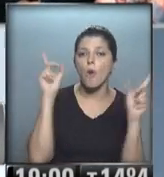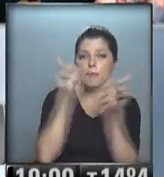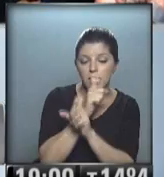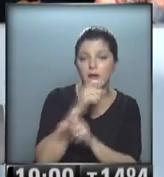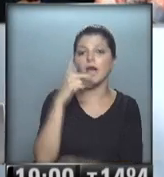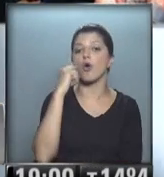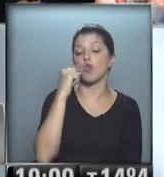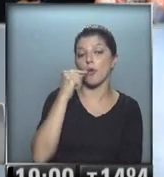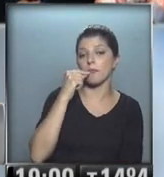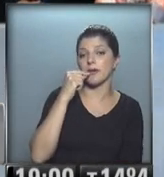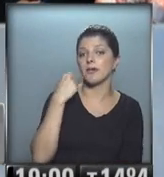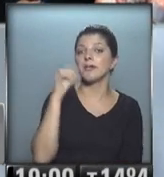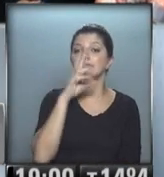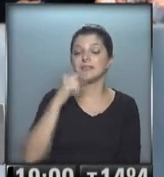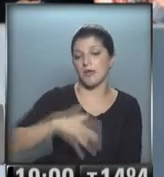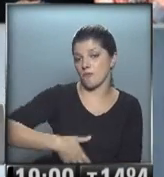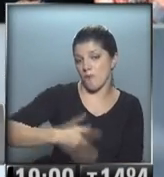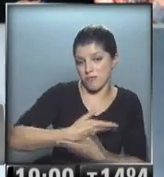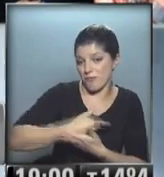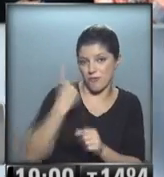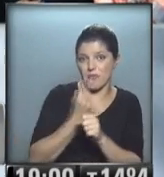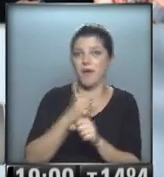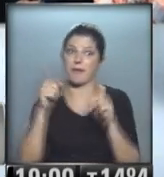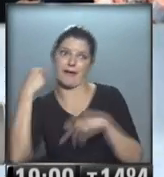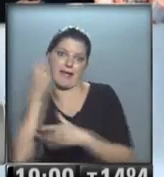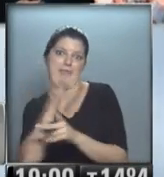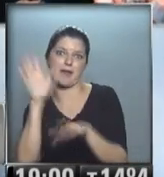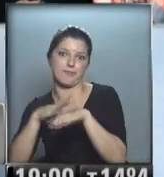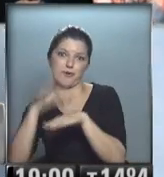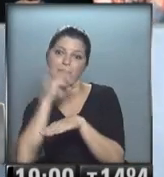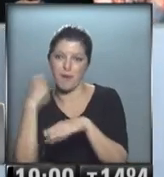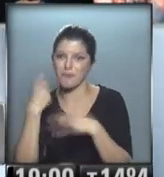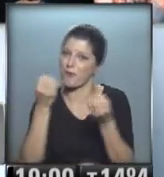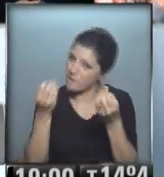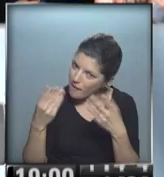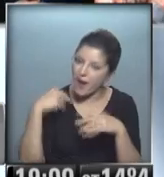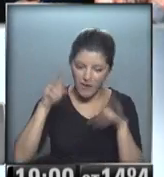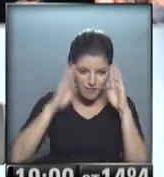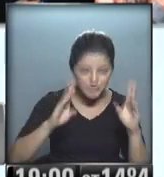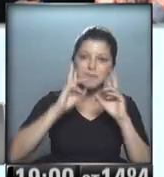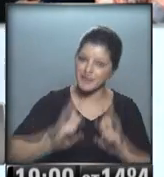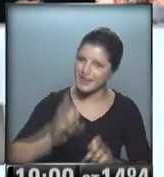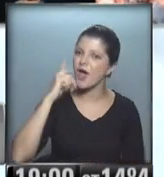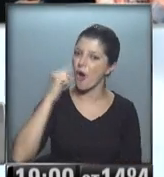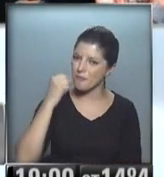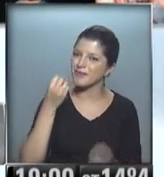normalmente siempre nos investigan a las mujeres, pero me encanta que se haya dado por investigar a los ratones machos